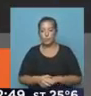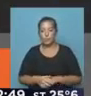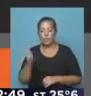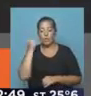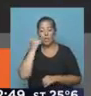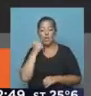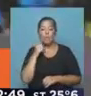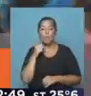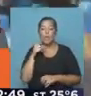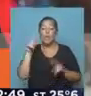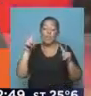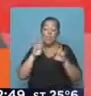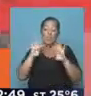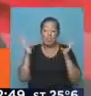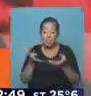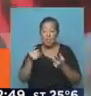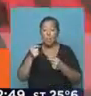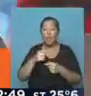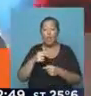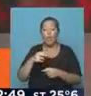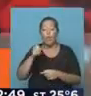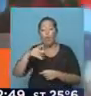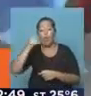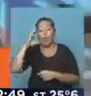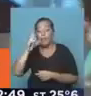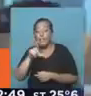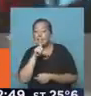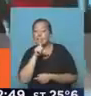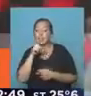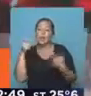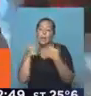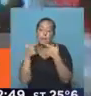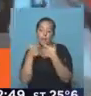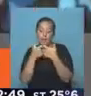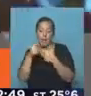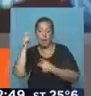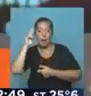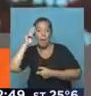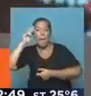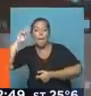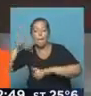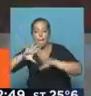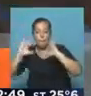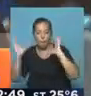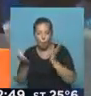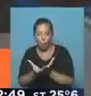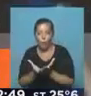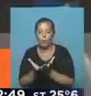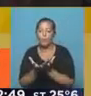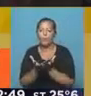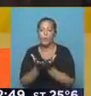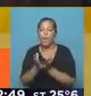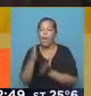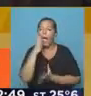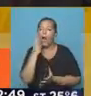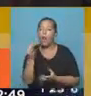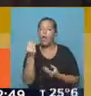odeb era una compañía absolutamente respetada en todo el mundo con algo que se